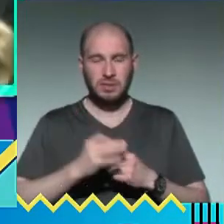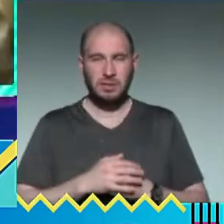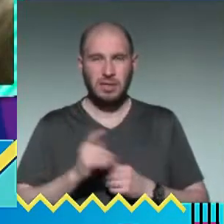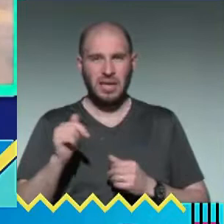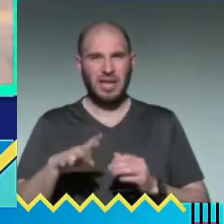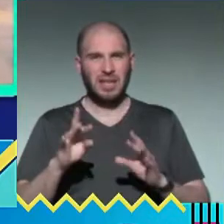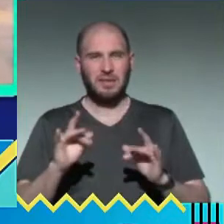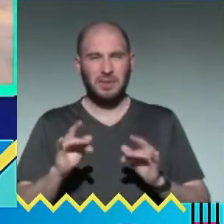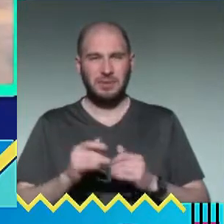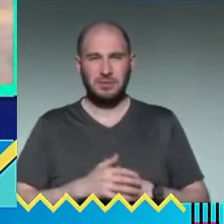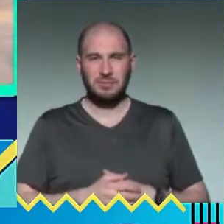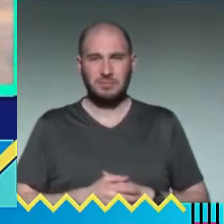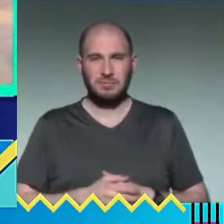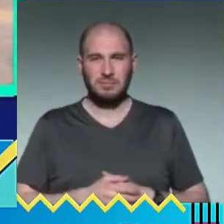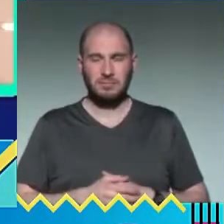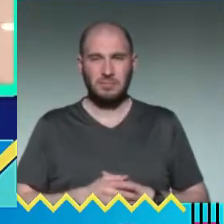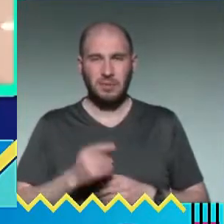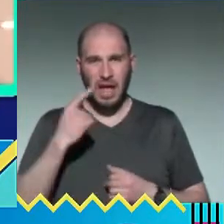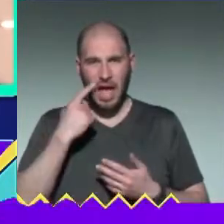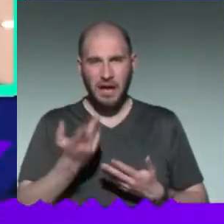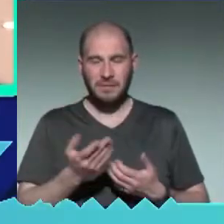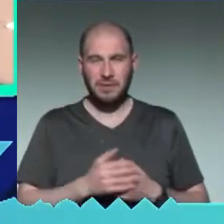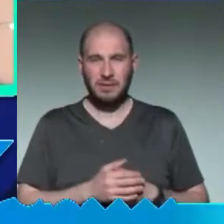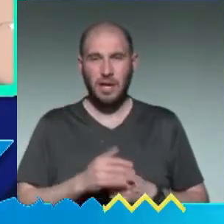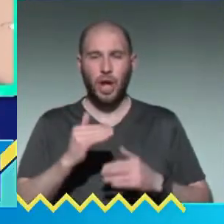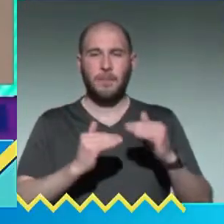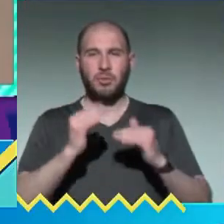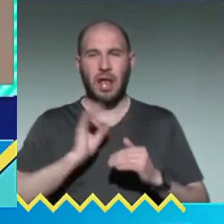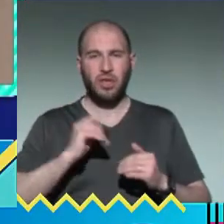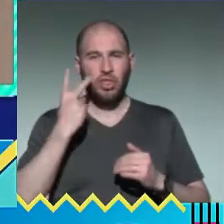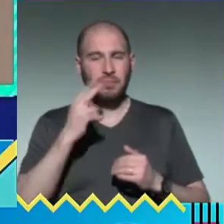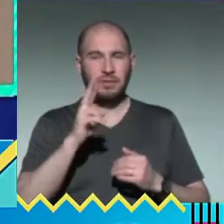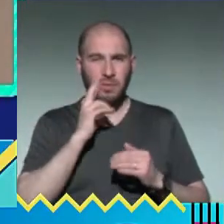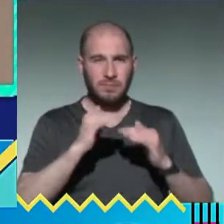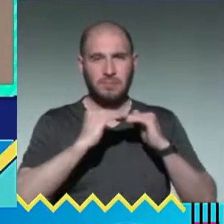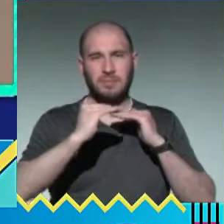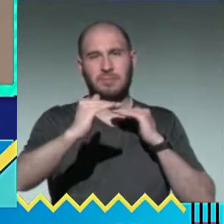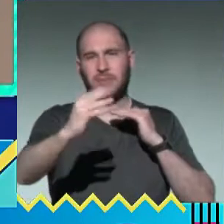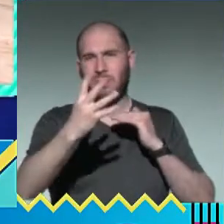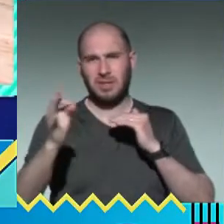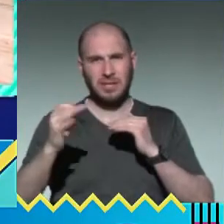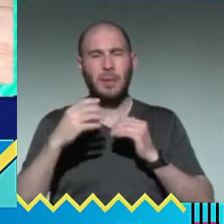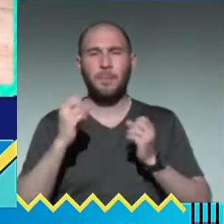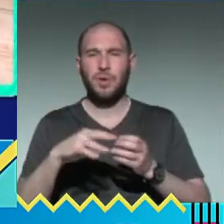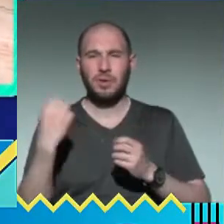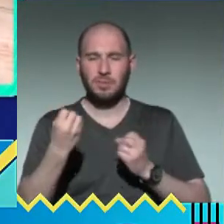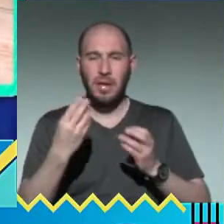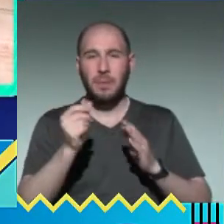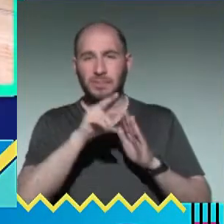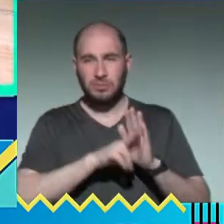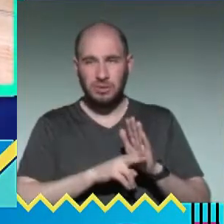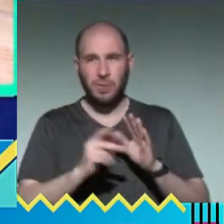muy difícil poder ver que como promedio en el año 2019 se mantenga en 40. ¿Y por qué es importante? Porque los presupuestos